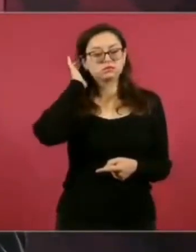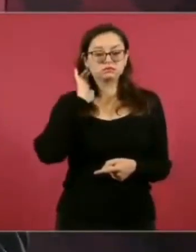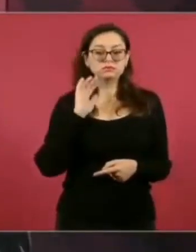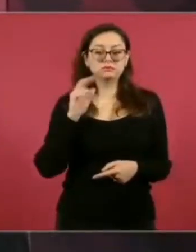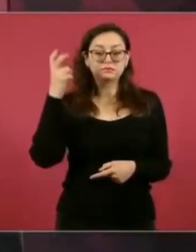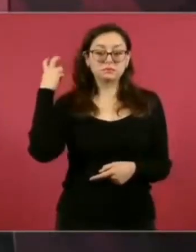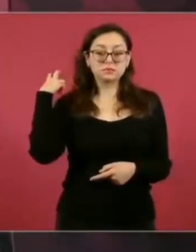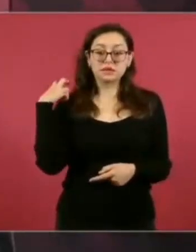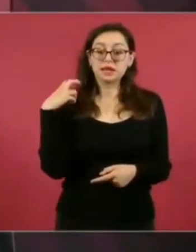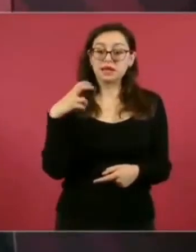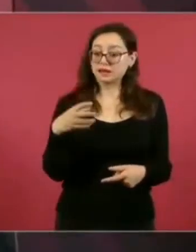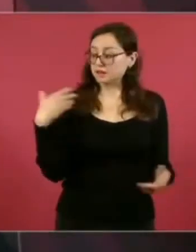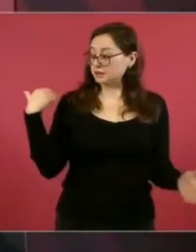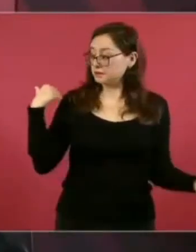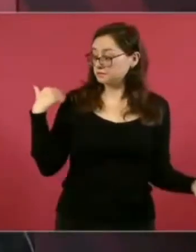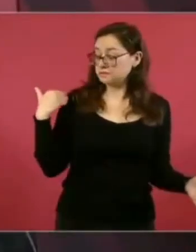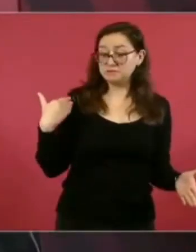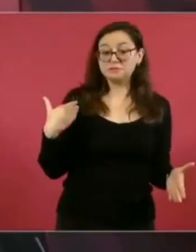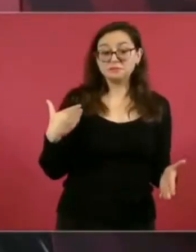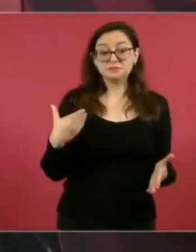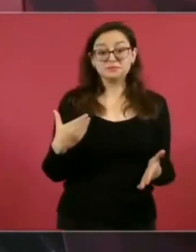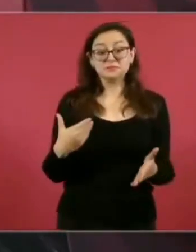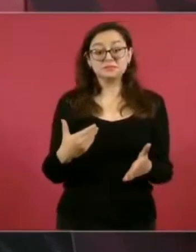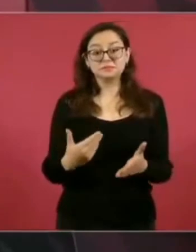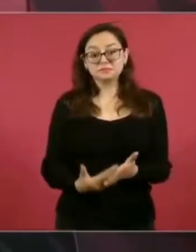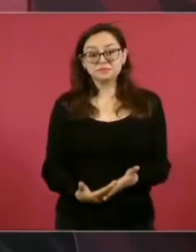odisea tan